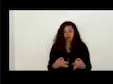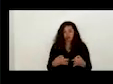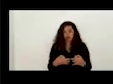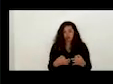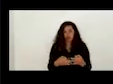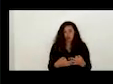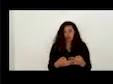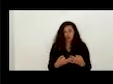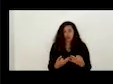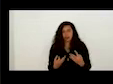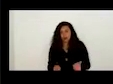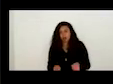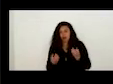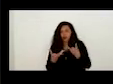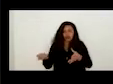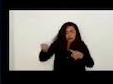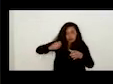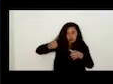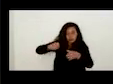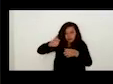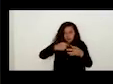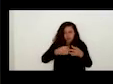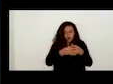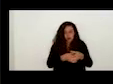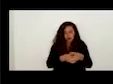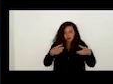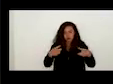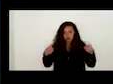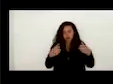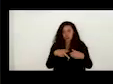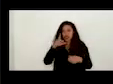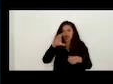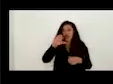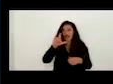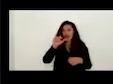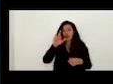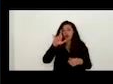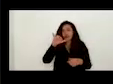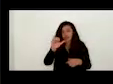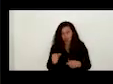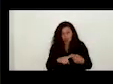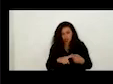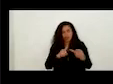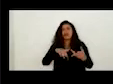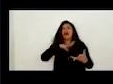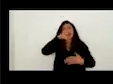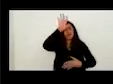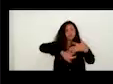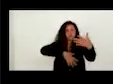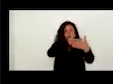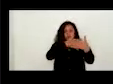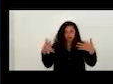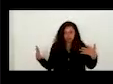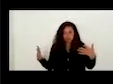cantidades, porciones, eh, cantidad de calorías específicas por tablas que